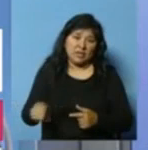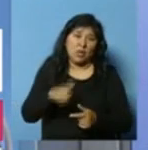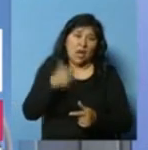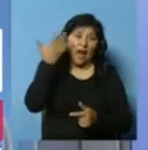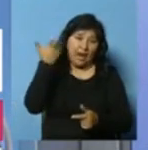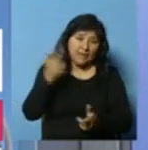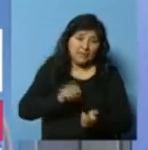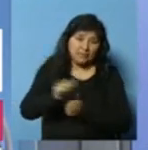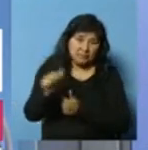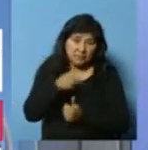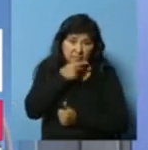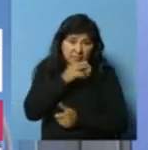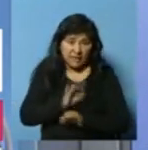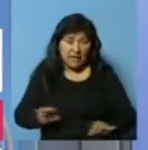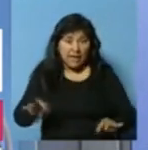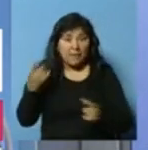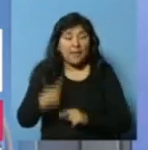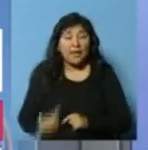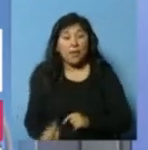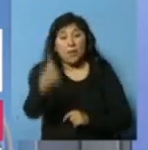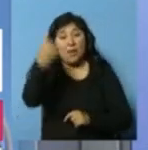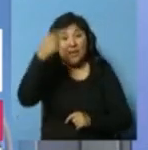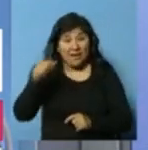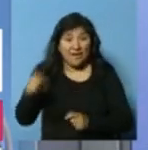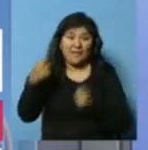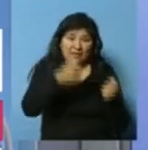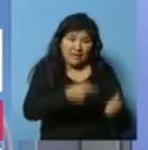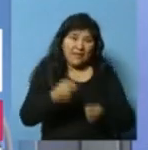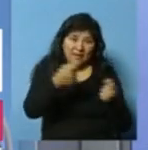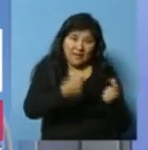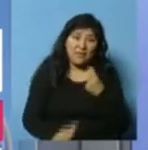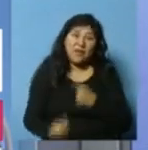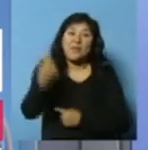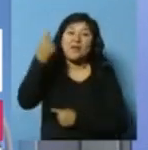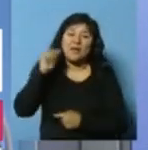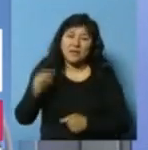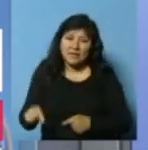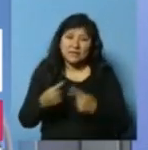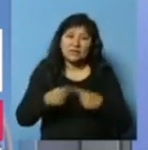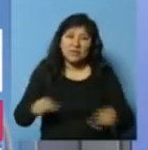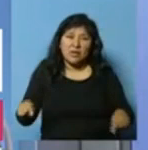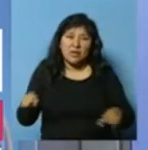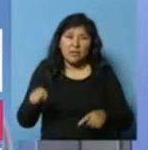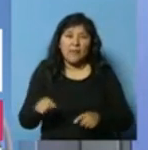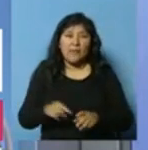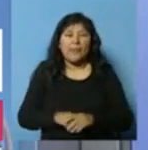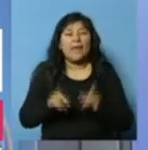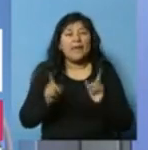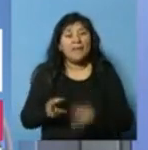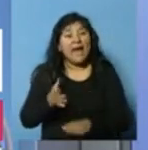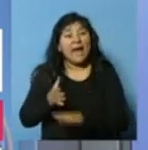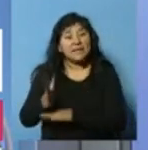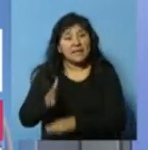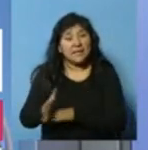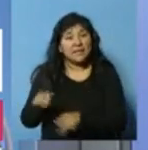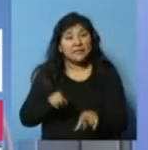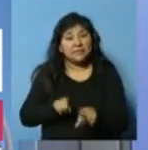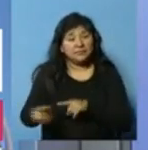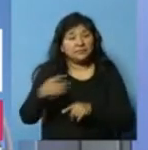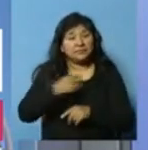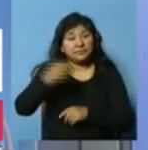y que obviamente van a ser los primeros en tener los títulos de acceder este con más rapidez a un